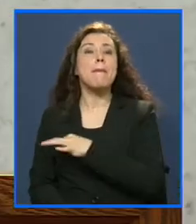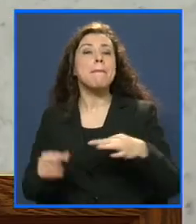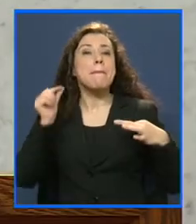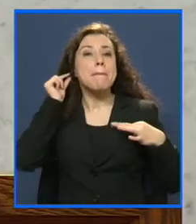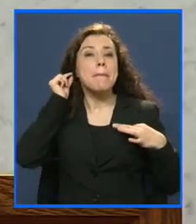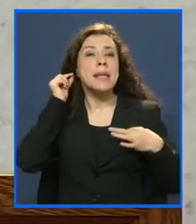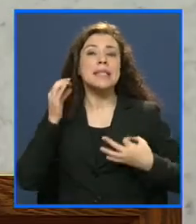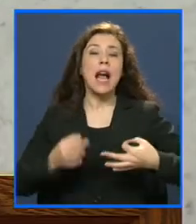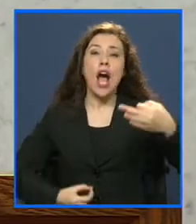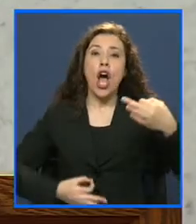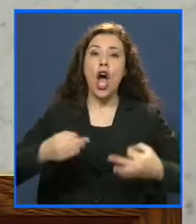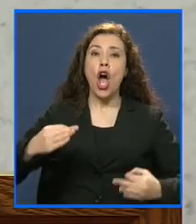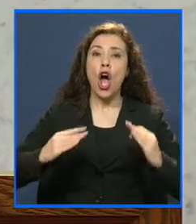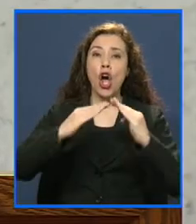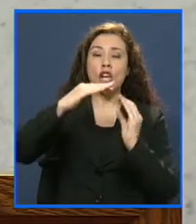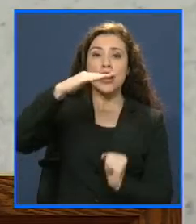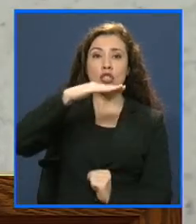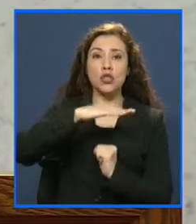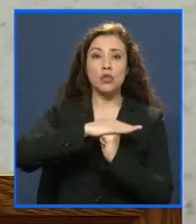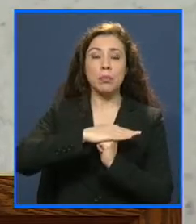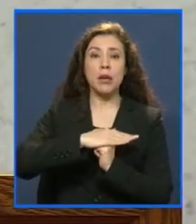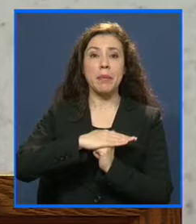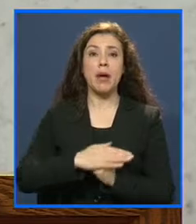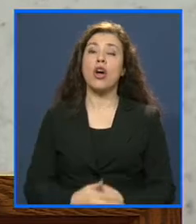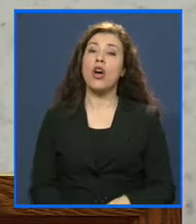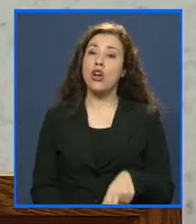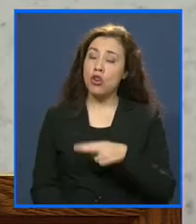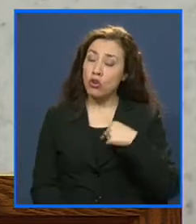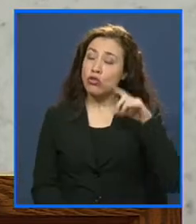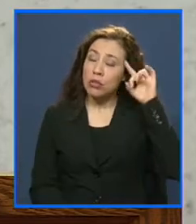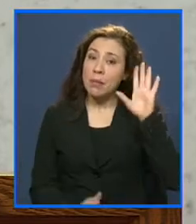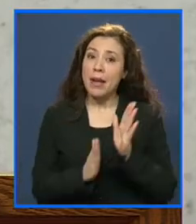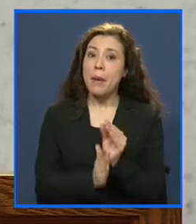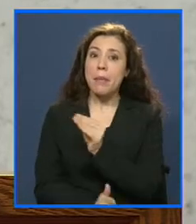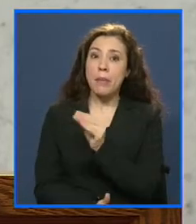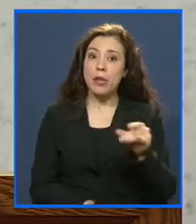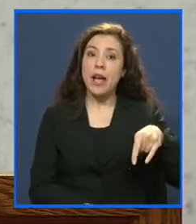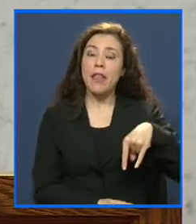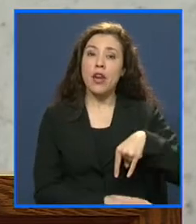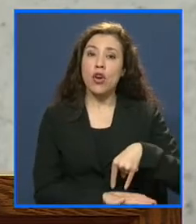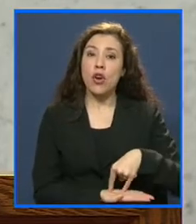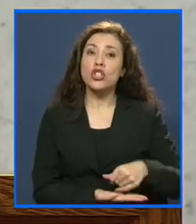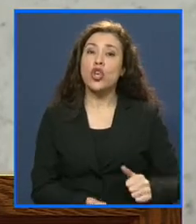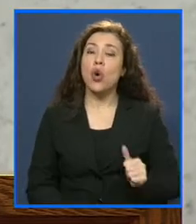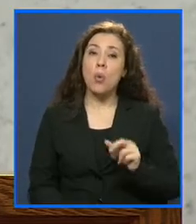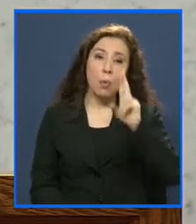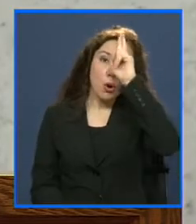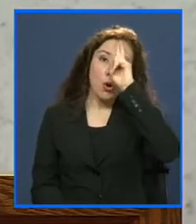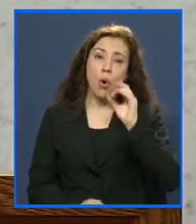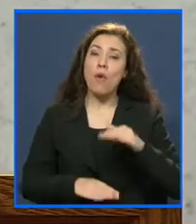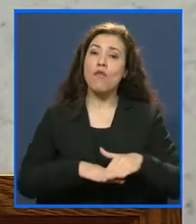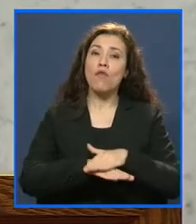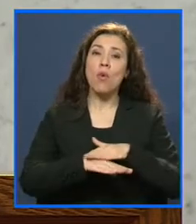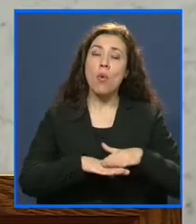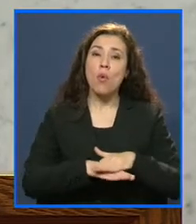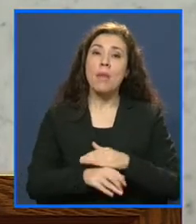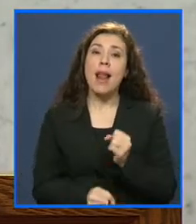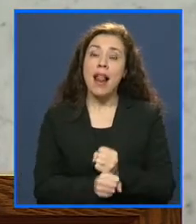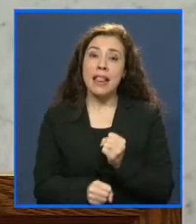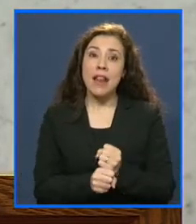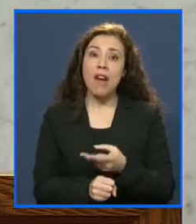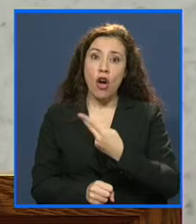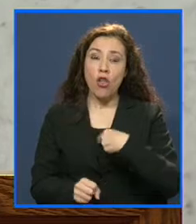de la corte suprema estamos de acuerdo en que la biblioteca del congreso nacional cumple un rol fundamental en el quehacer legislativo